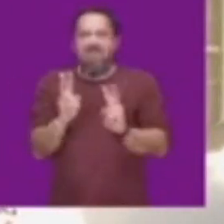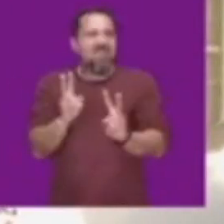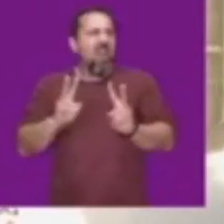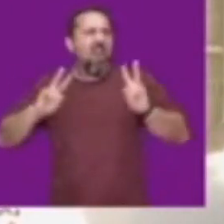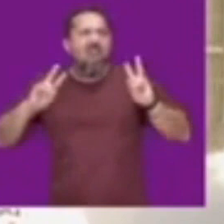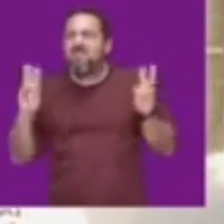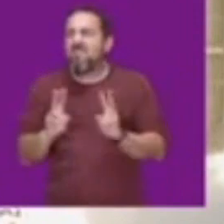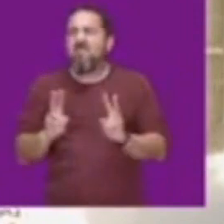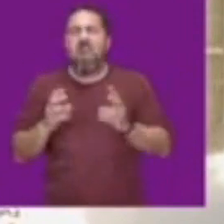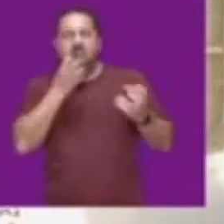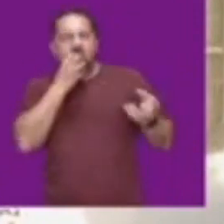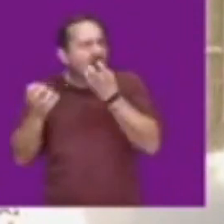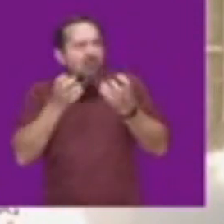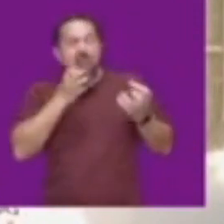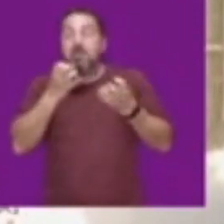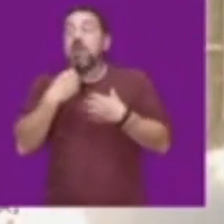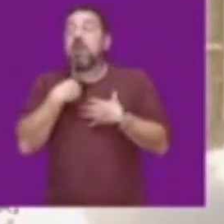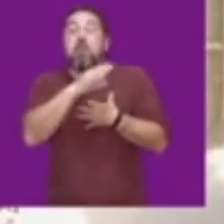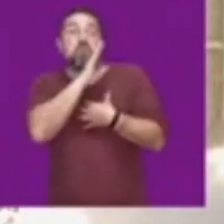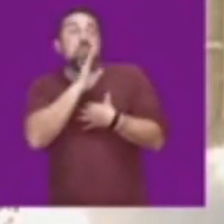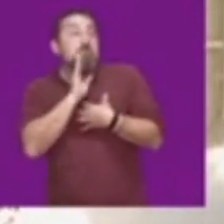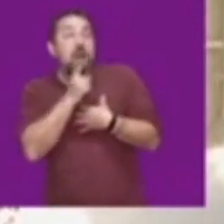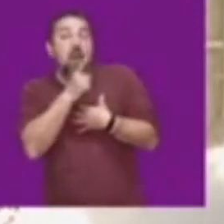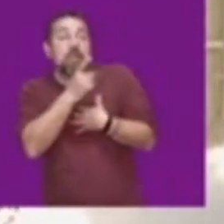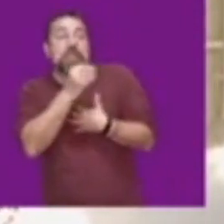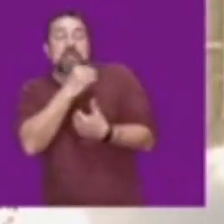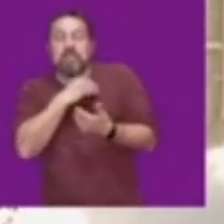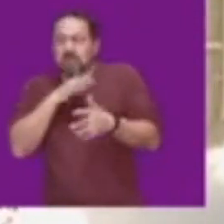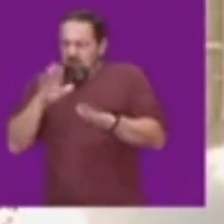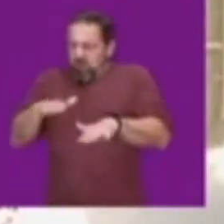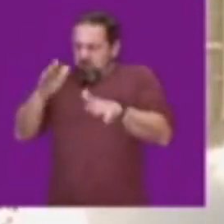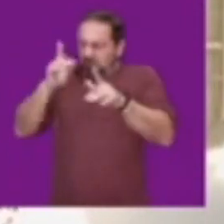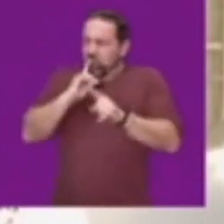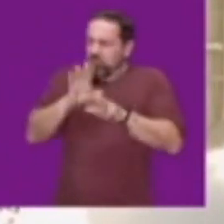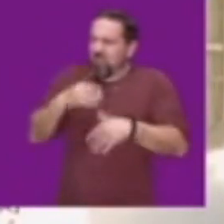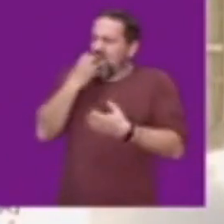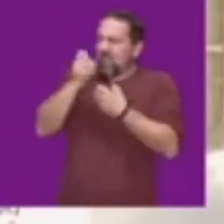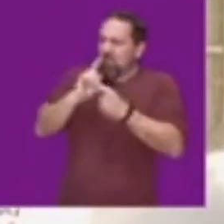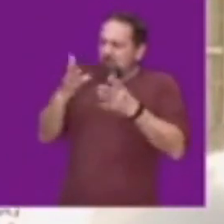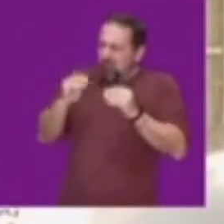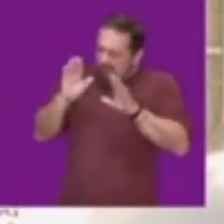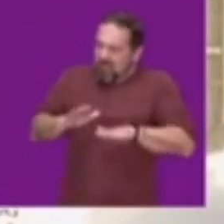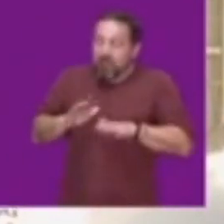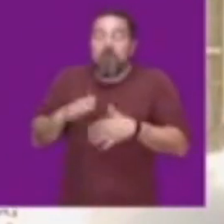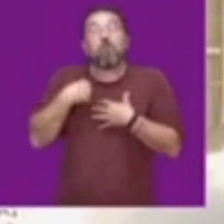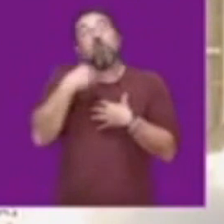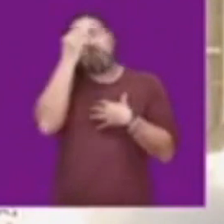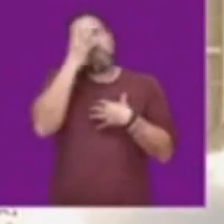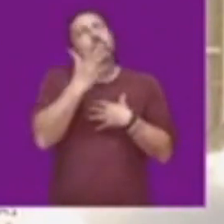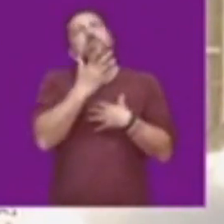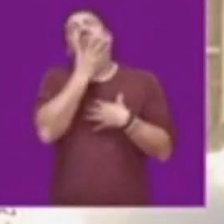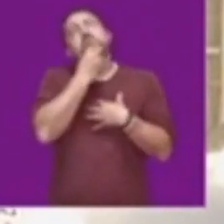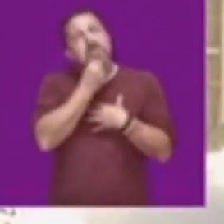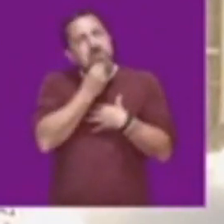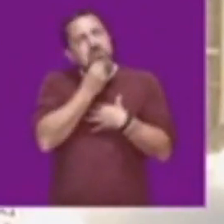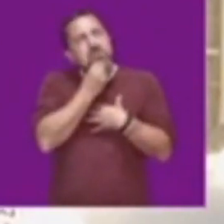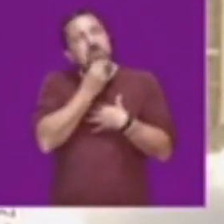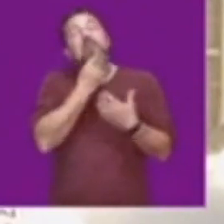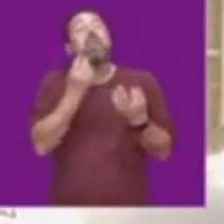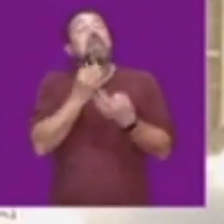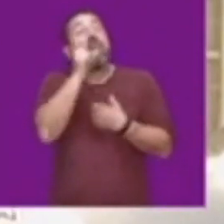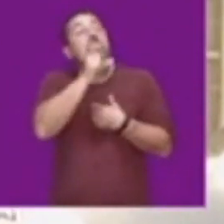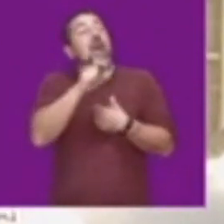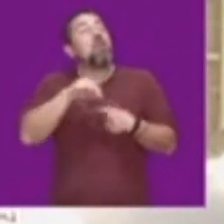¡Viva! ¡Viva! Y mientras mamá nos dice que no gritemos tanto, yo pienso en lo bonito que sería hacer que la